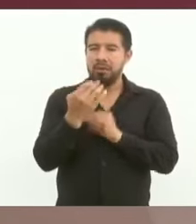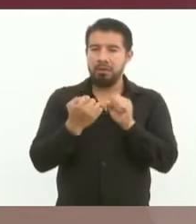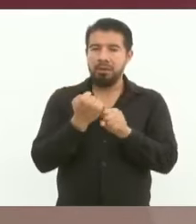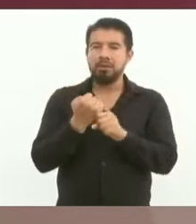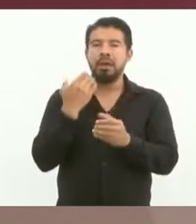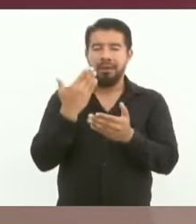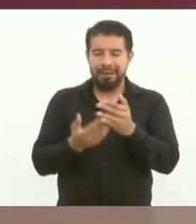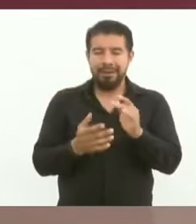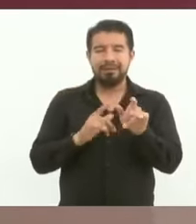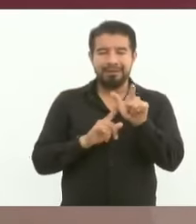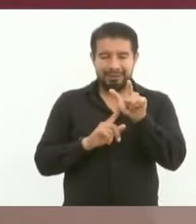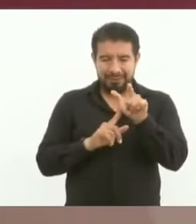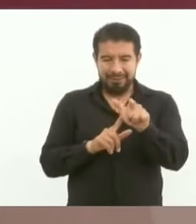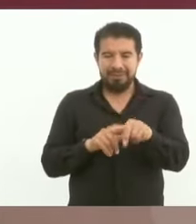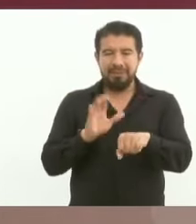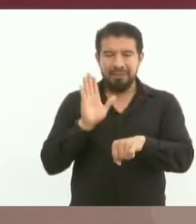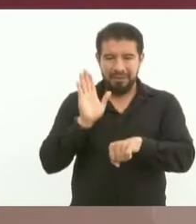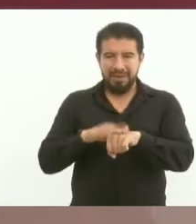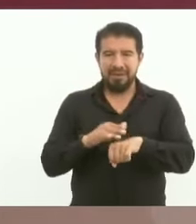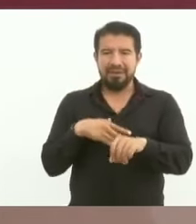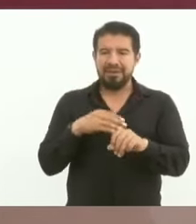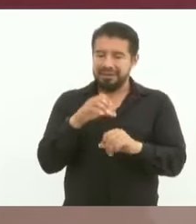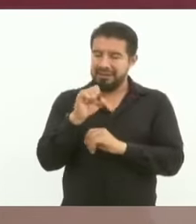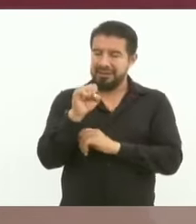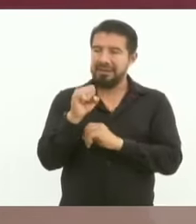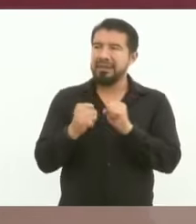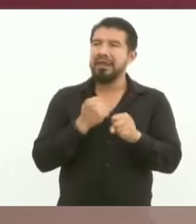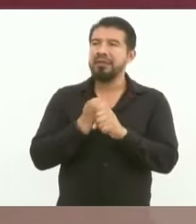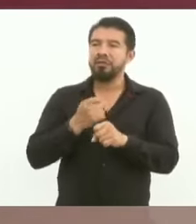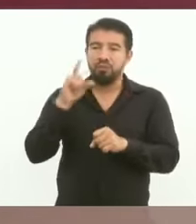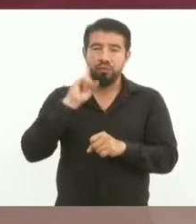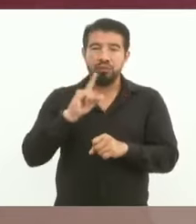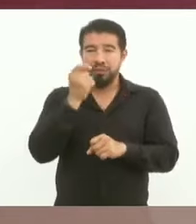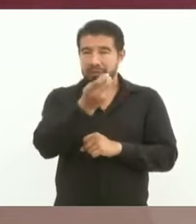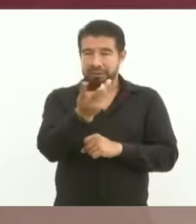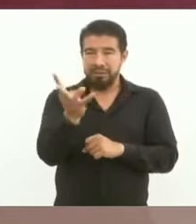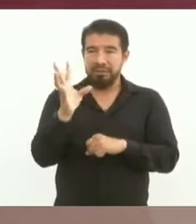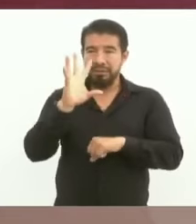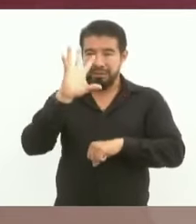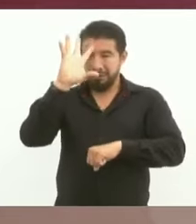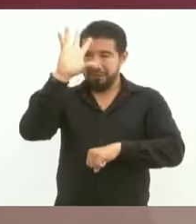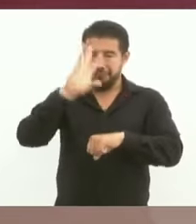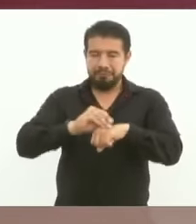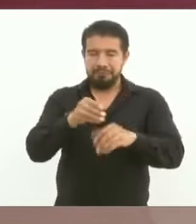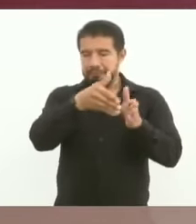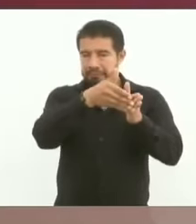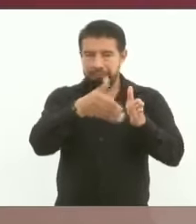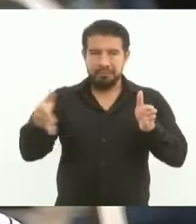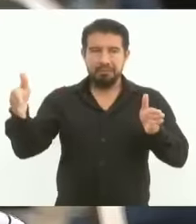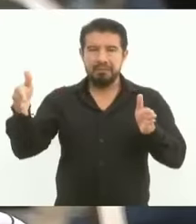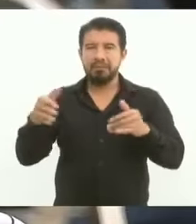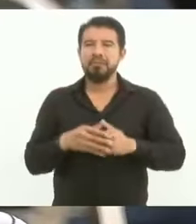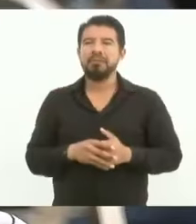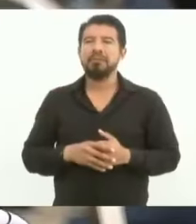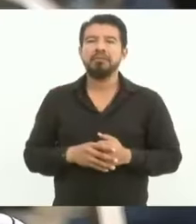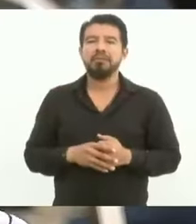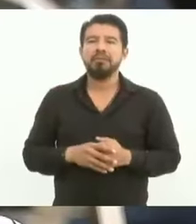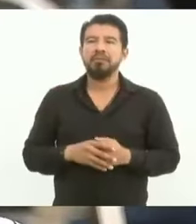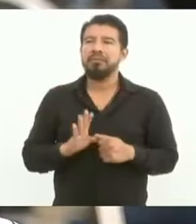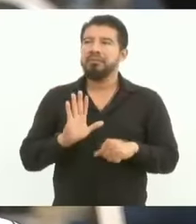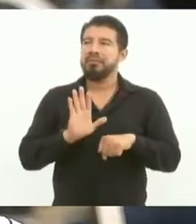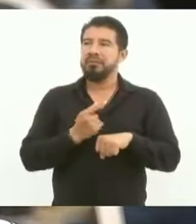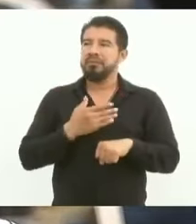ahora sí va a ser el tiempo de las mujeres, porque va a haber